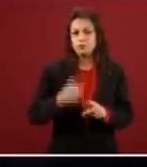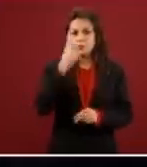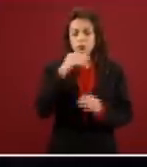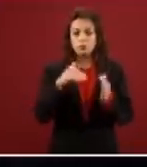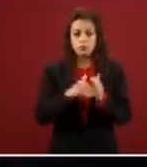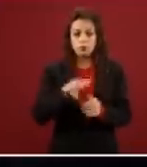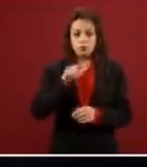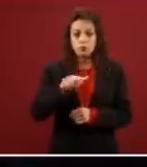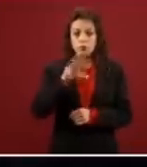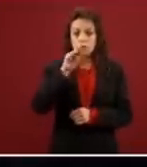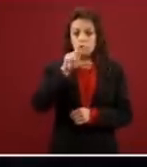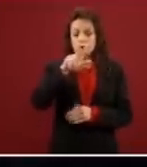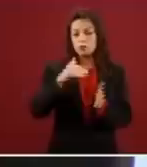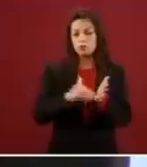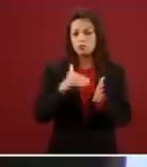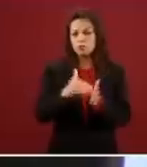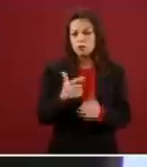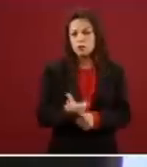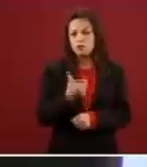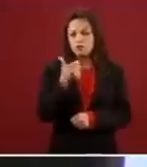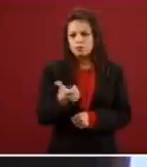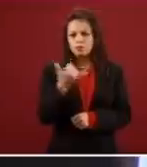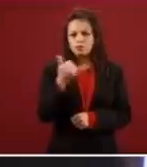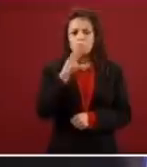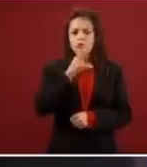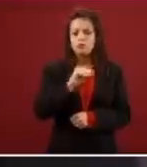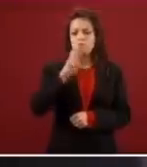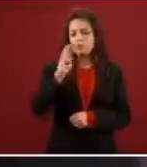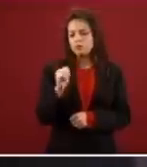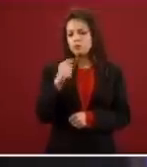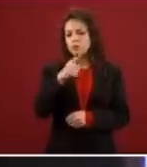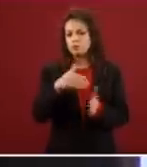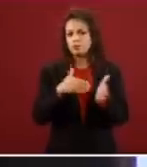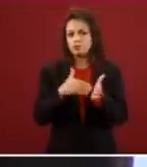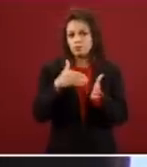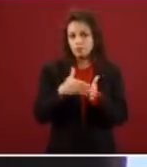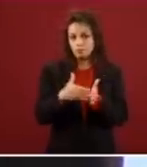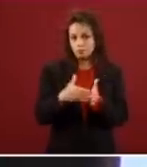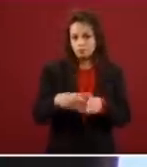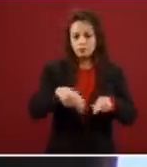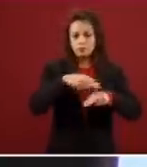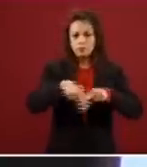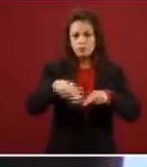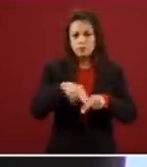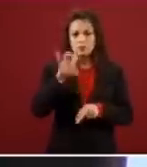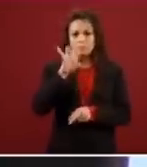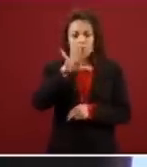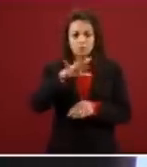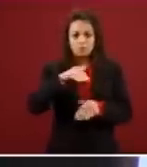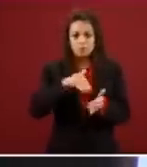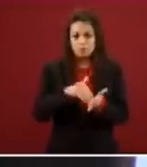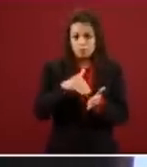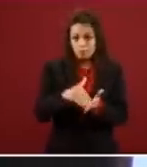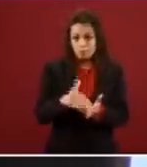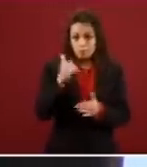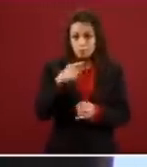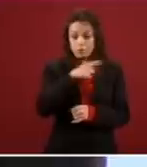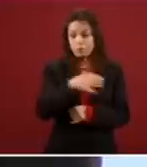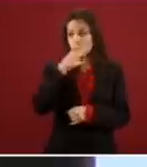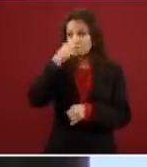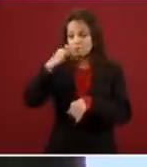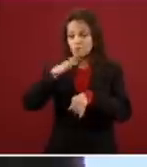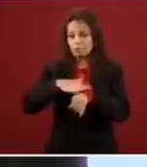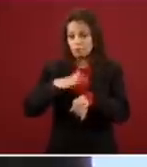2018 de 98 millones de pesos y retiro de 99 millones, cheques por 35 millones, mientras que fiscalmente se